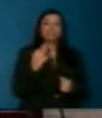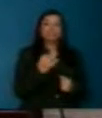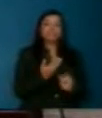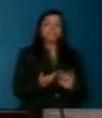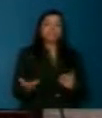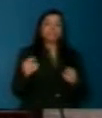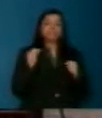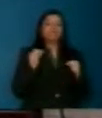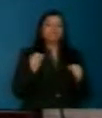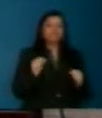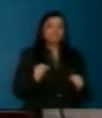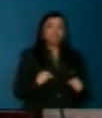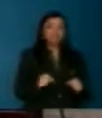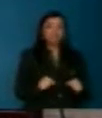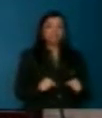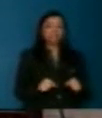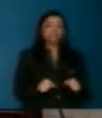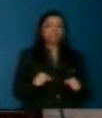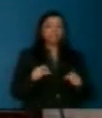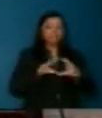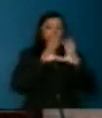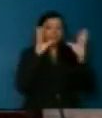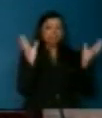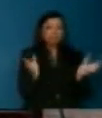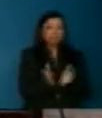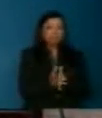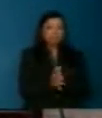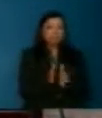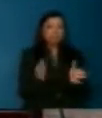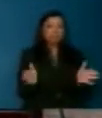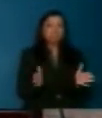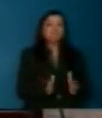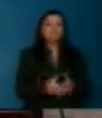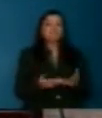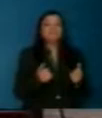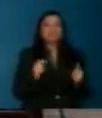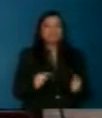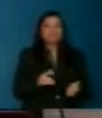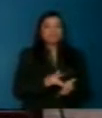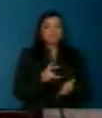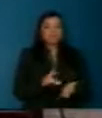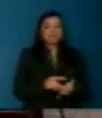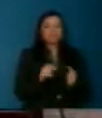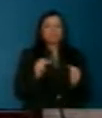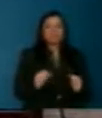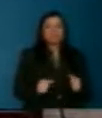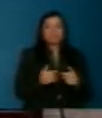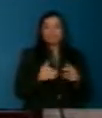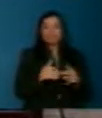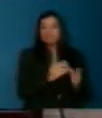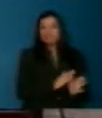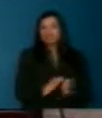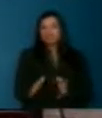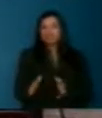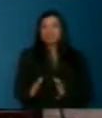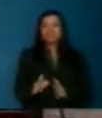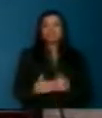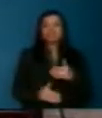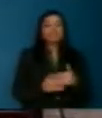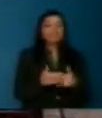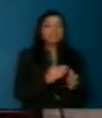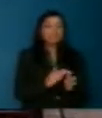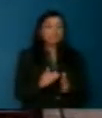a estado mundializador, que sepa aprovechar y cultivar sus relaciones sin